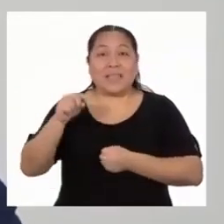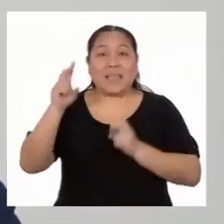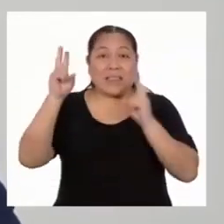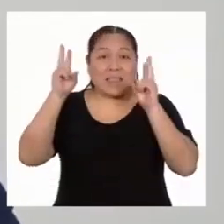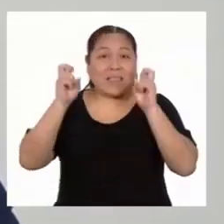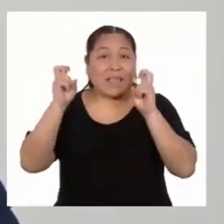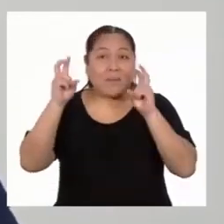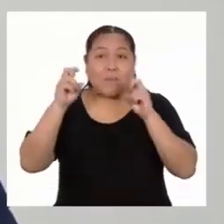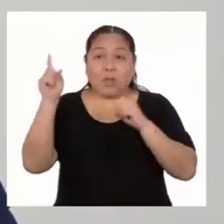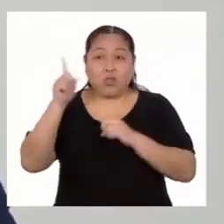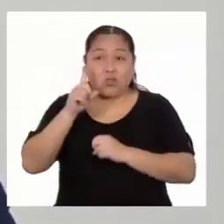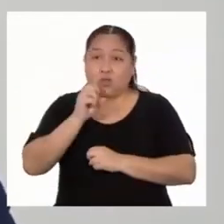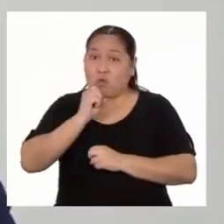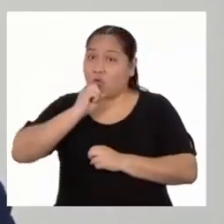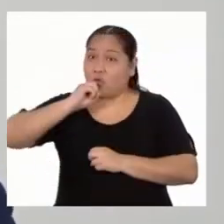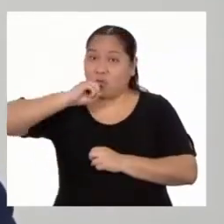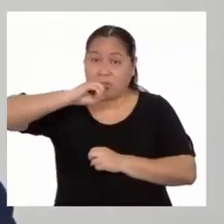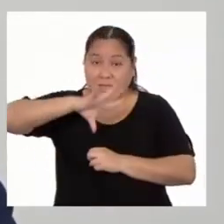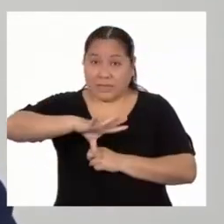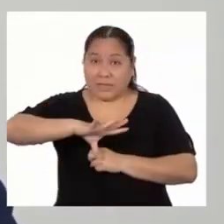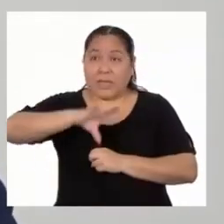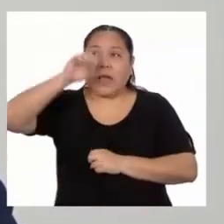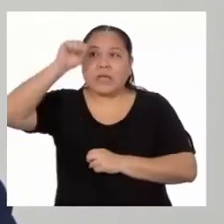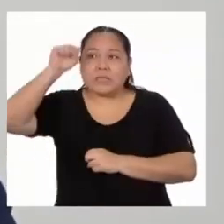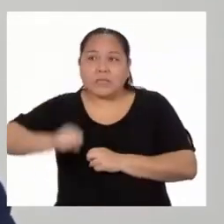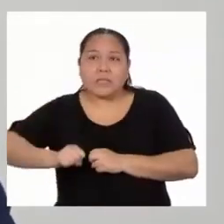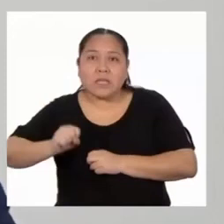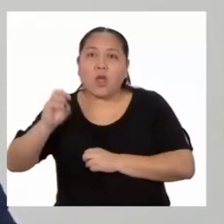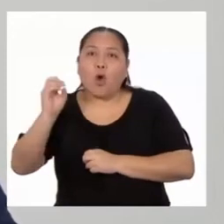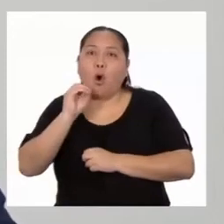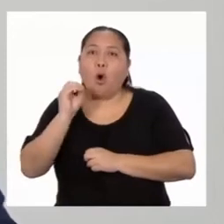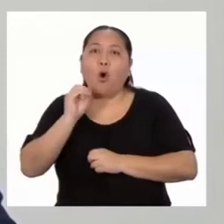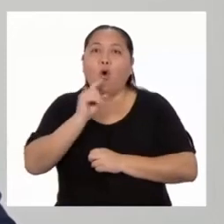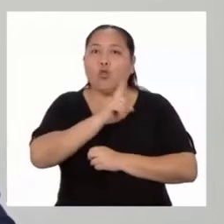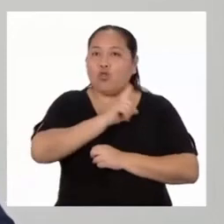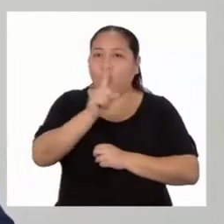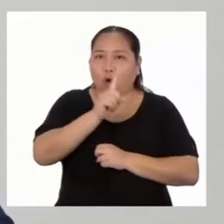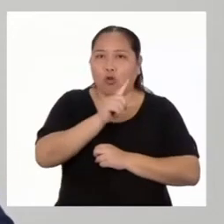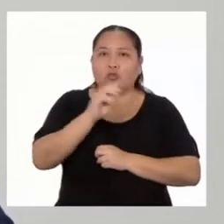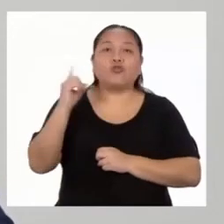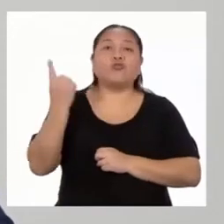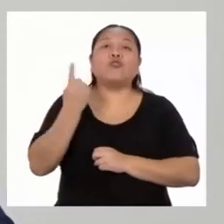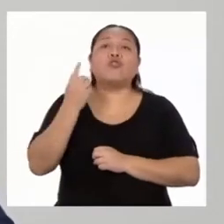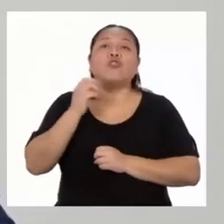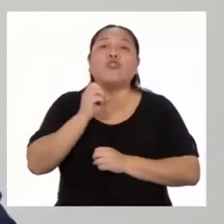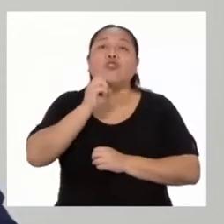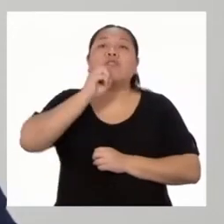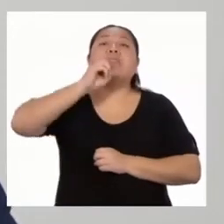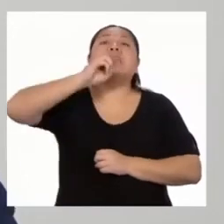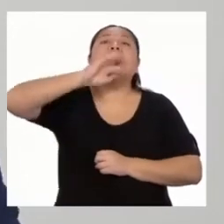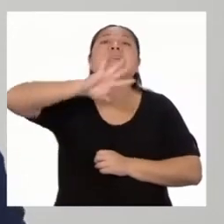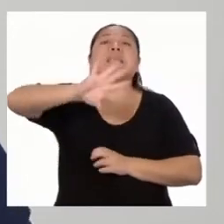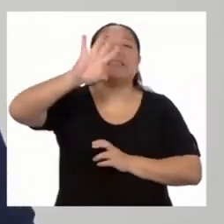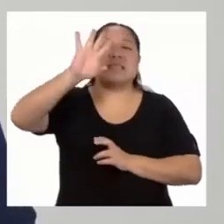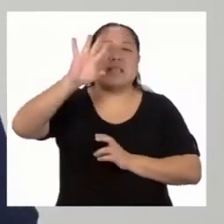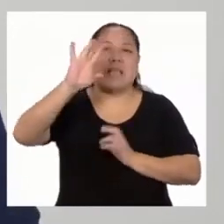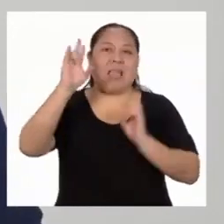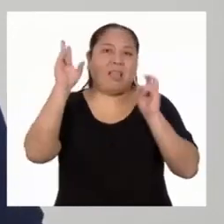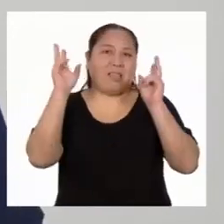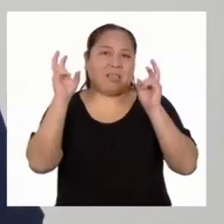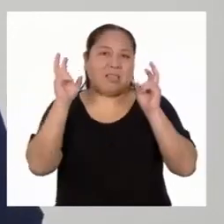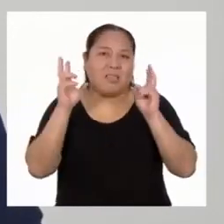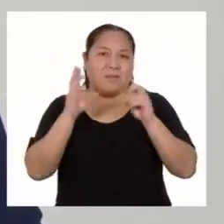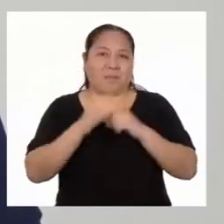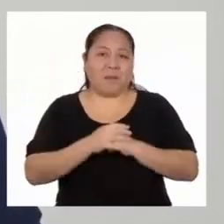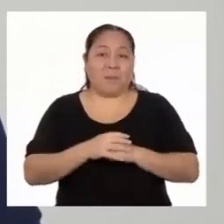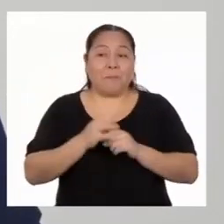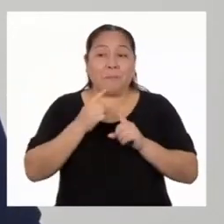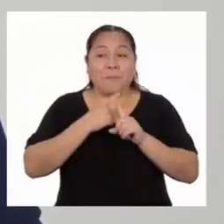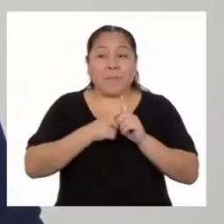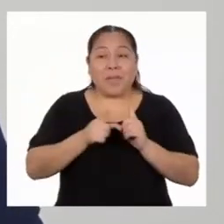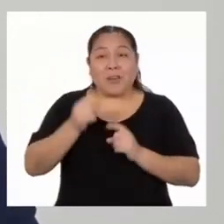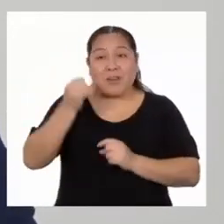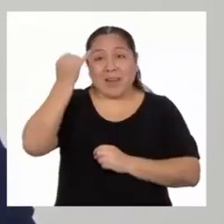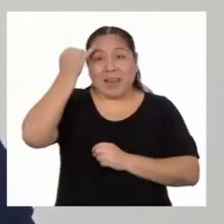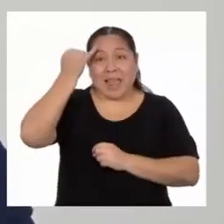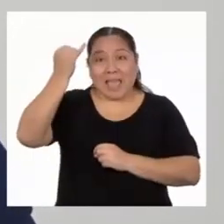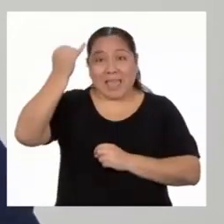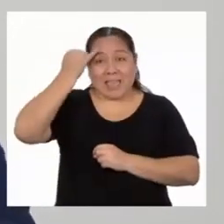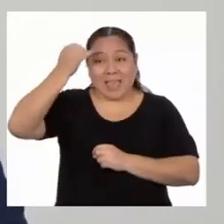no afirma o niega algo, solo lo enuncia. Mientras que la idea